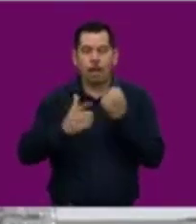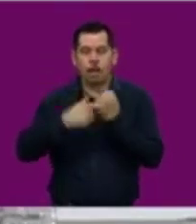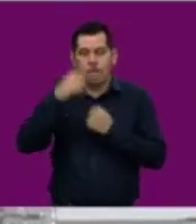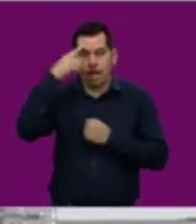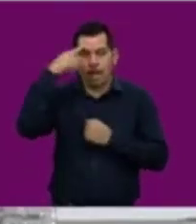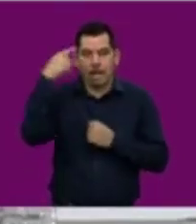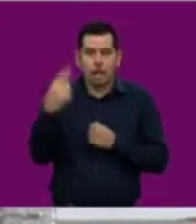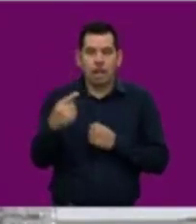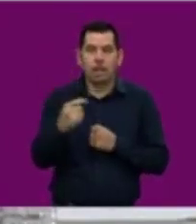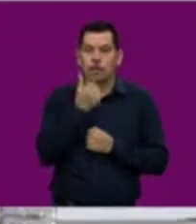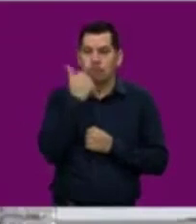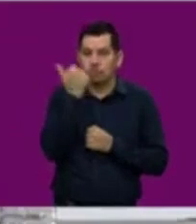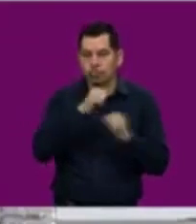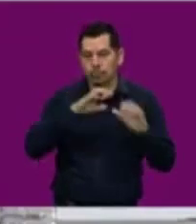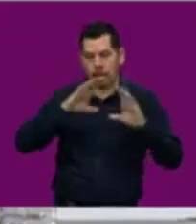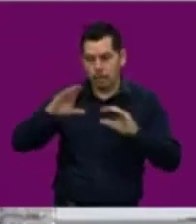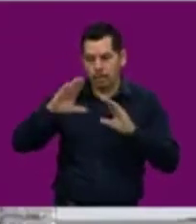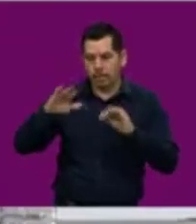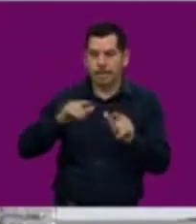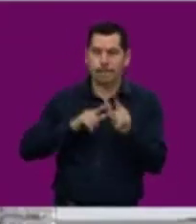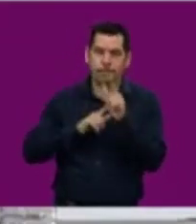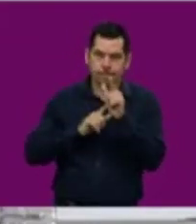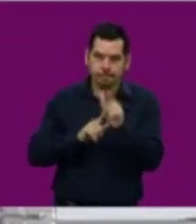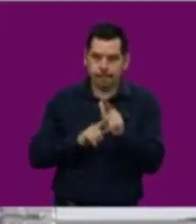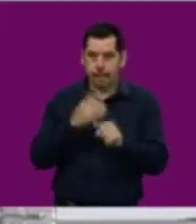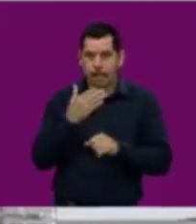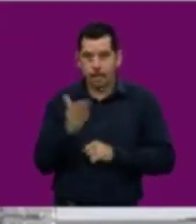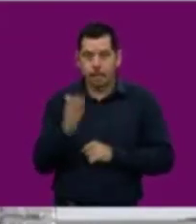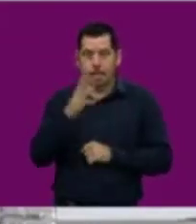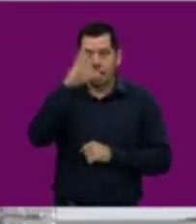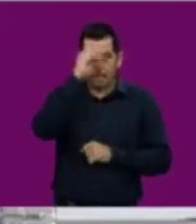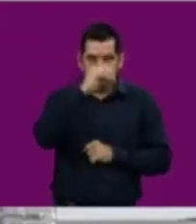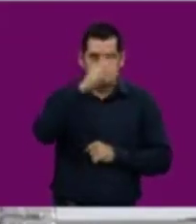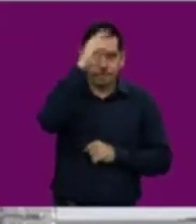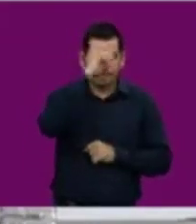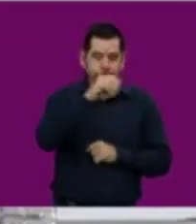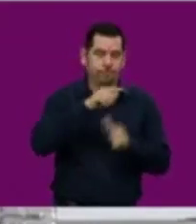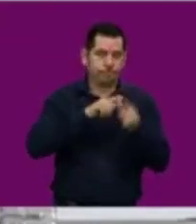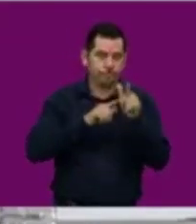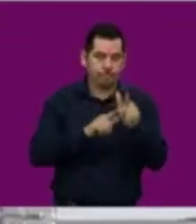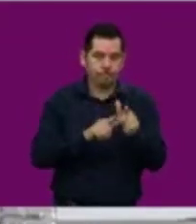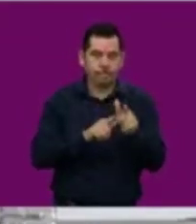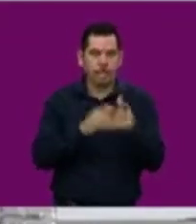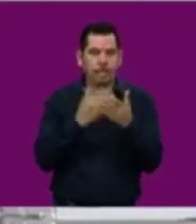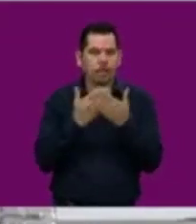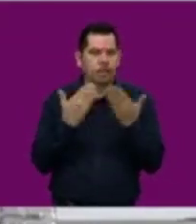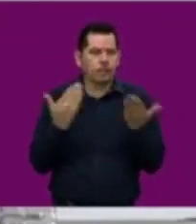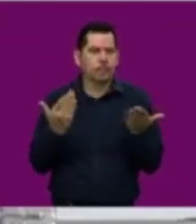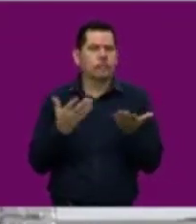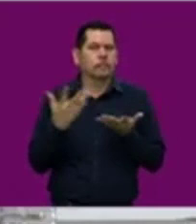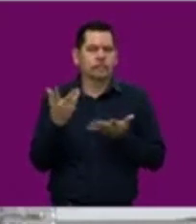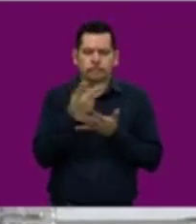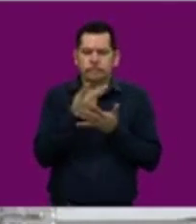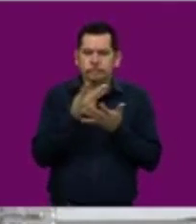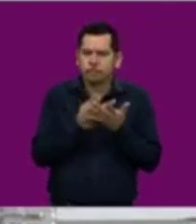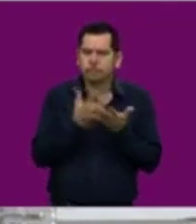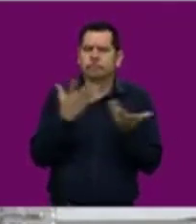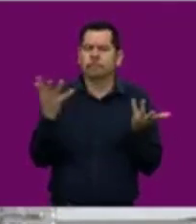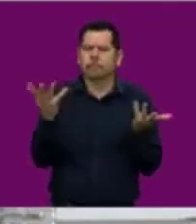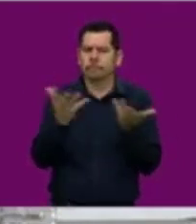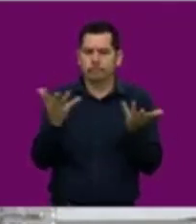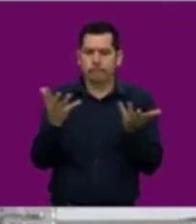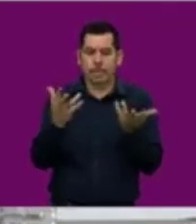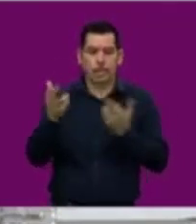enseñanza-aprendizaje entre los estudiantes por tal motivo la estrategia piloto de regreso a clases presenciales